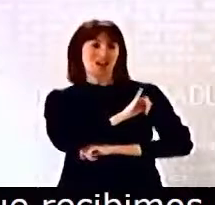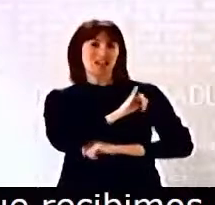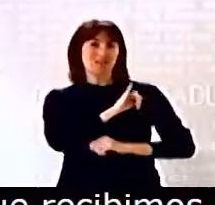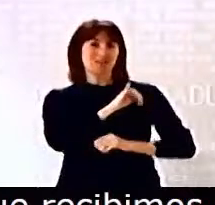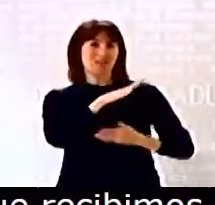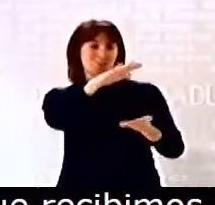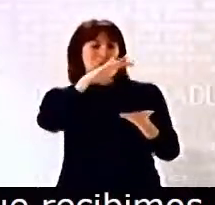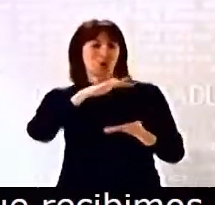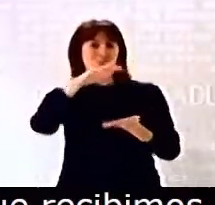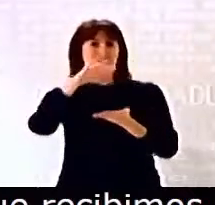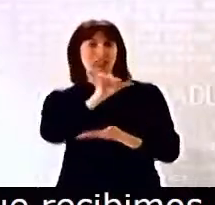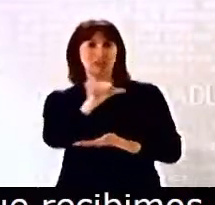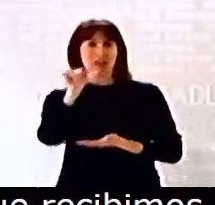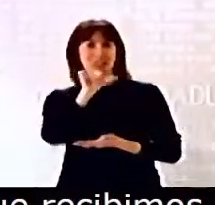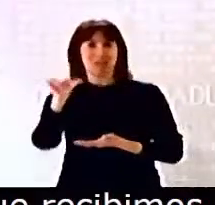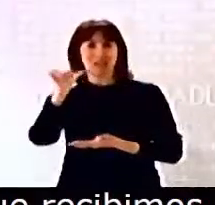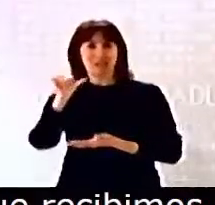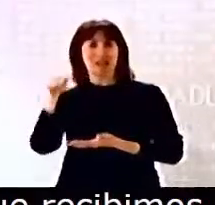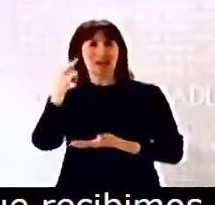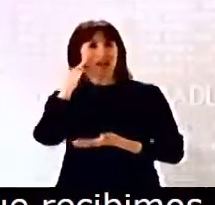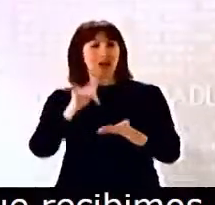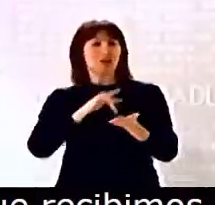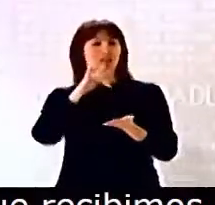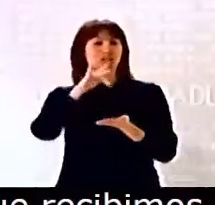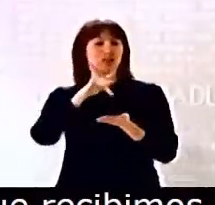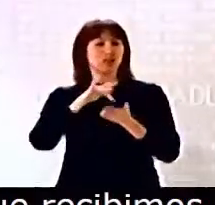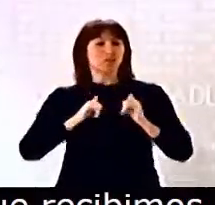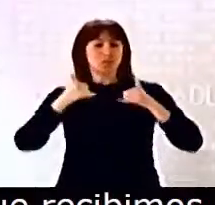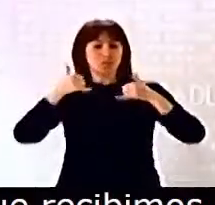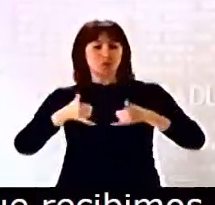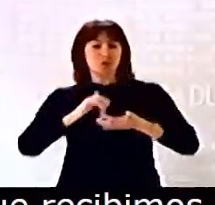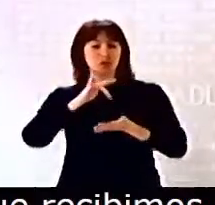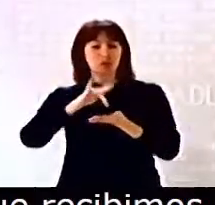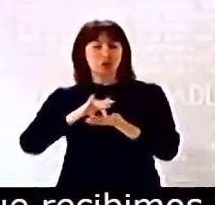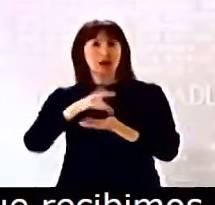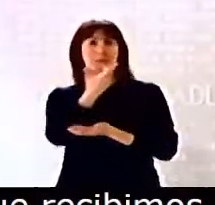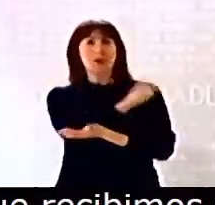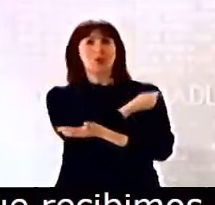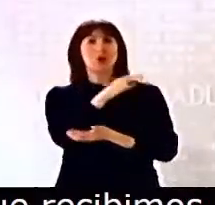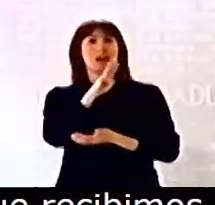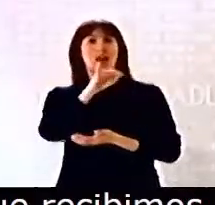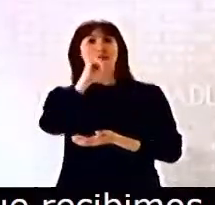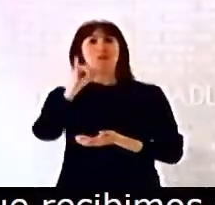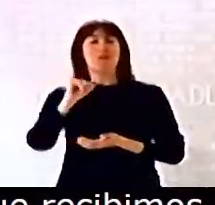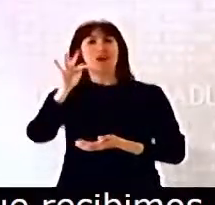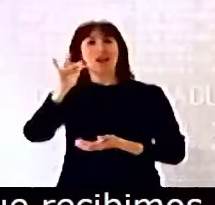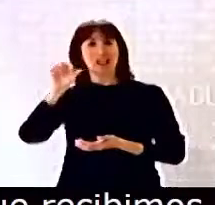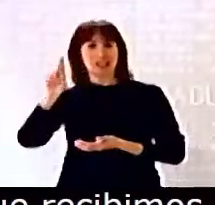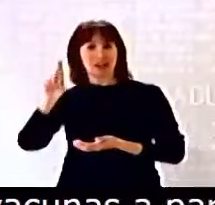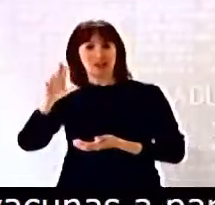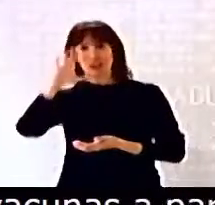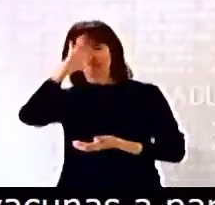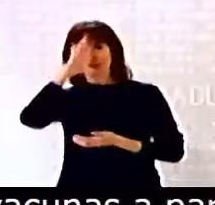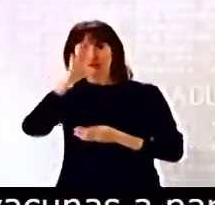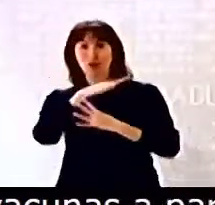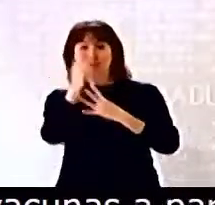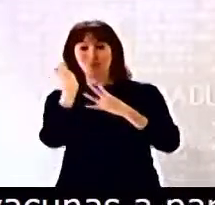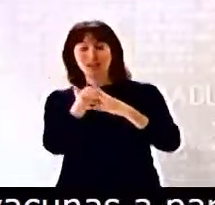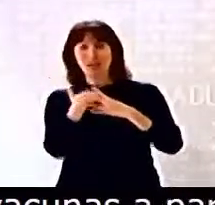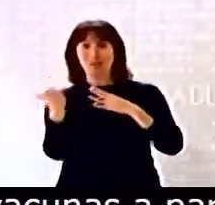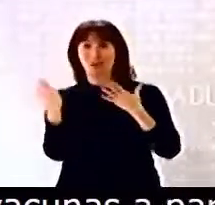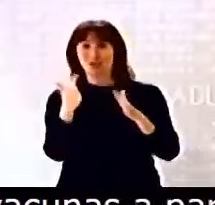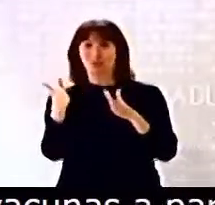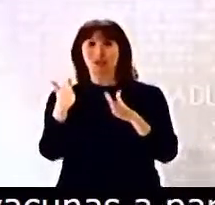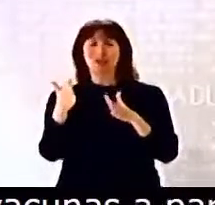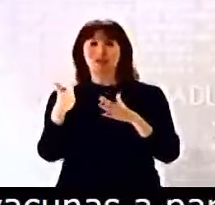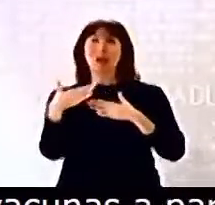que el delivery, es decir, la llegada de vacunas de Pfizer a partir de mediados del mes de febrero, el Ministerio se ha